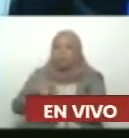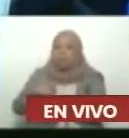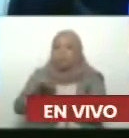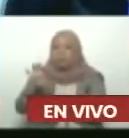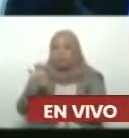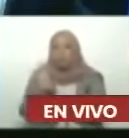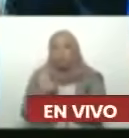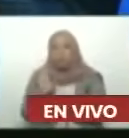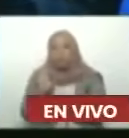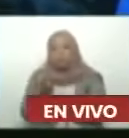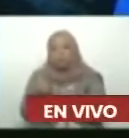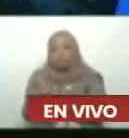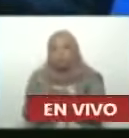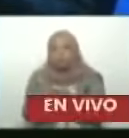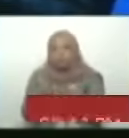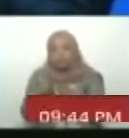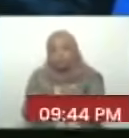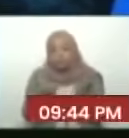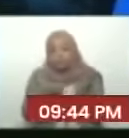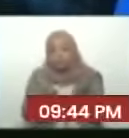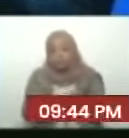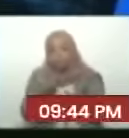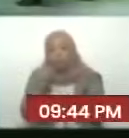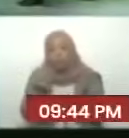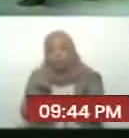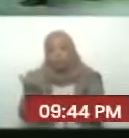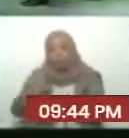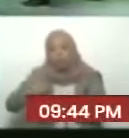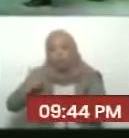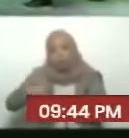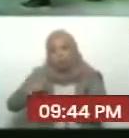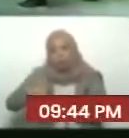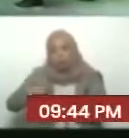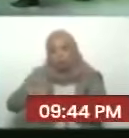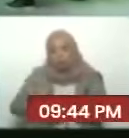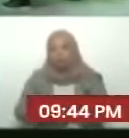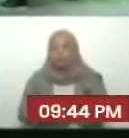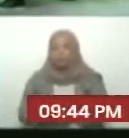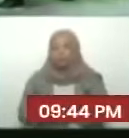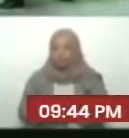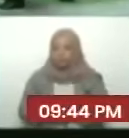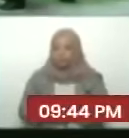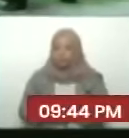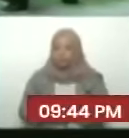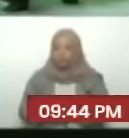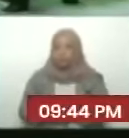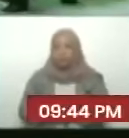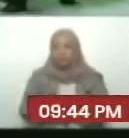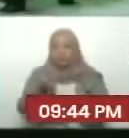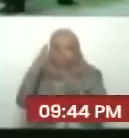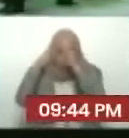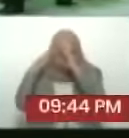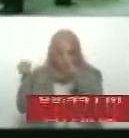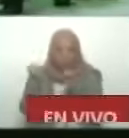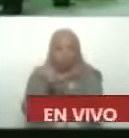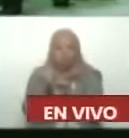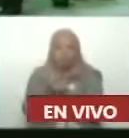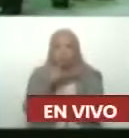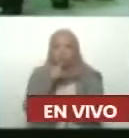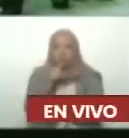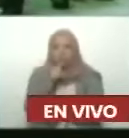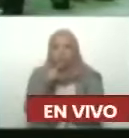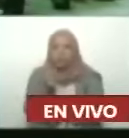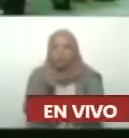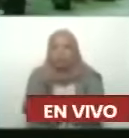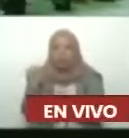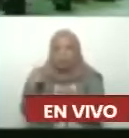patria, que está abierta para ustedes ahora, la juventud argentina. ¿Ah? ¿Qué me dice el embajador Oscar Laborde,